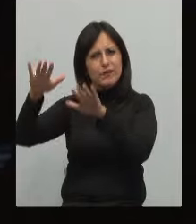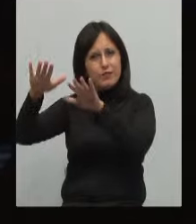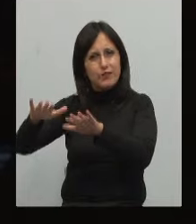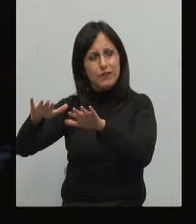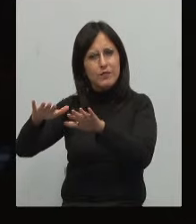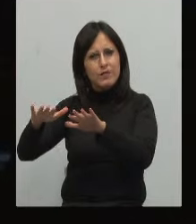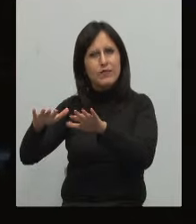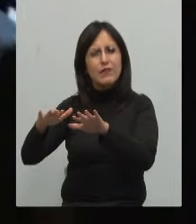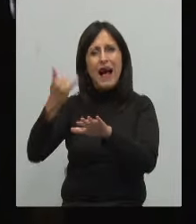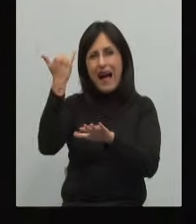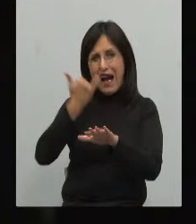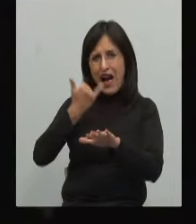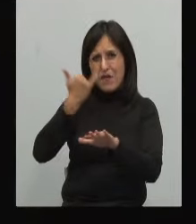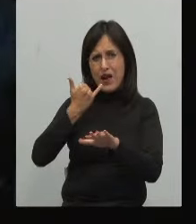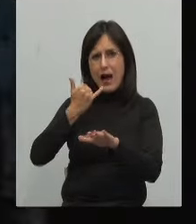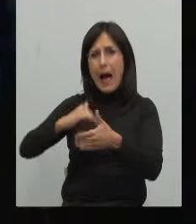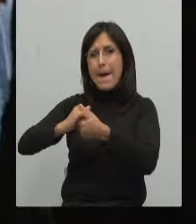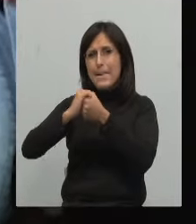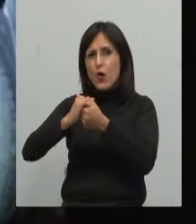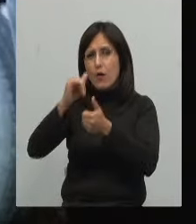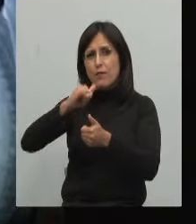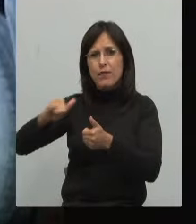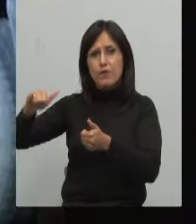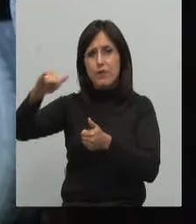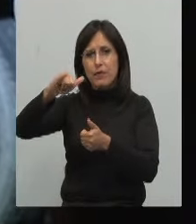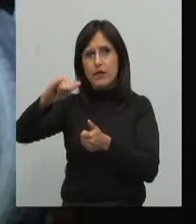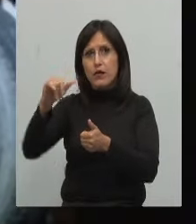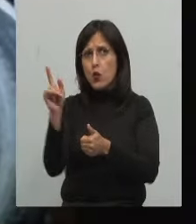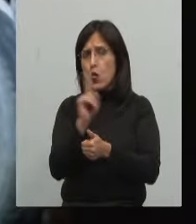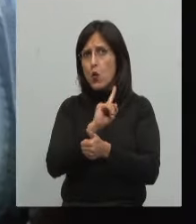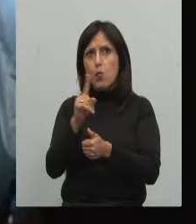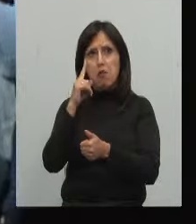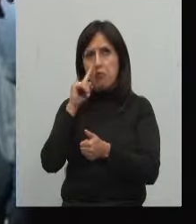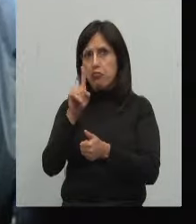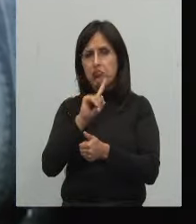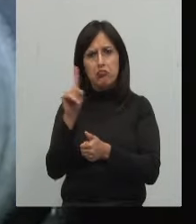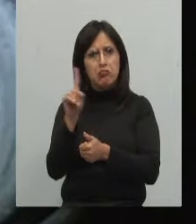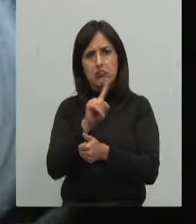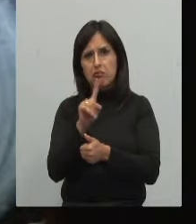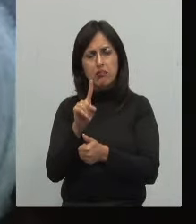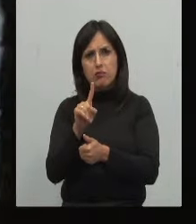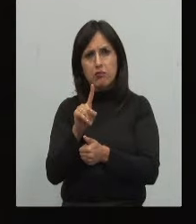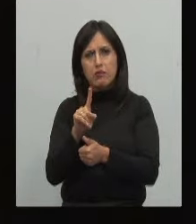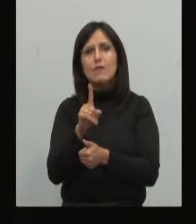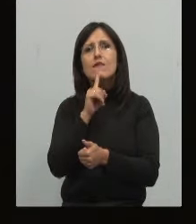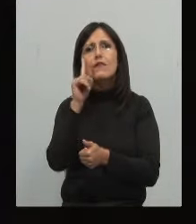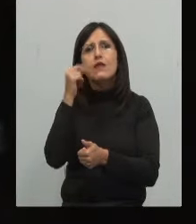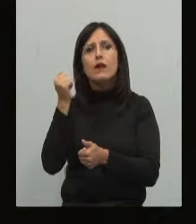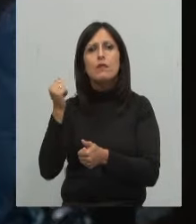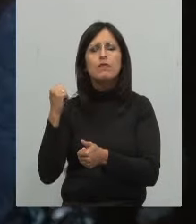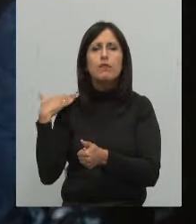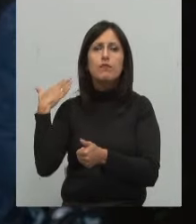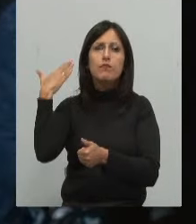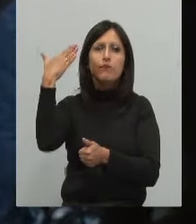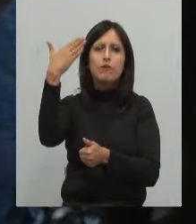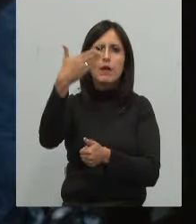No, no, nada que ver, porque es una zona fea. Nosotros fuimos hoy día, estuvimos desde las 10 de la mañana hasta las